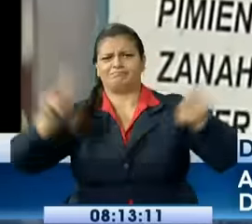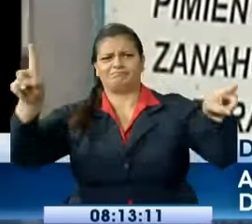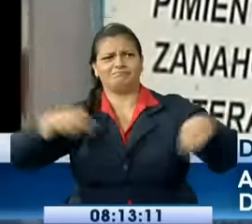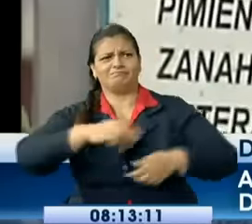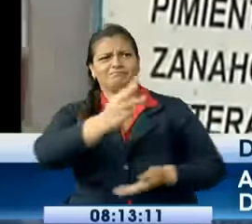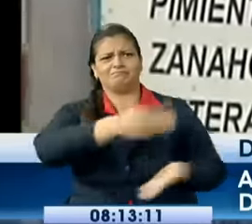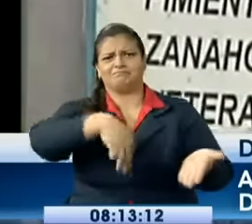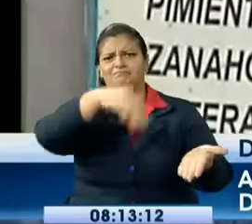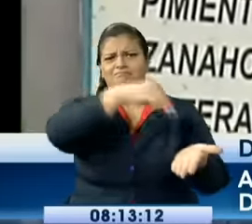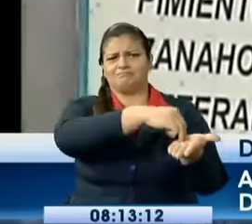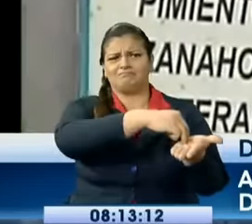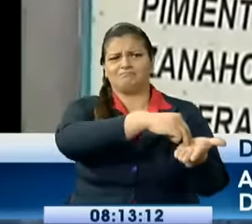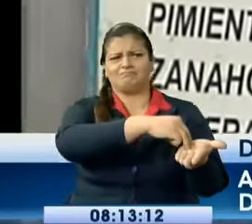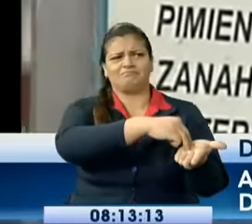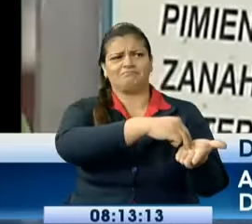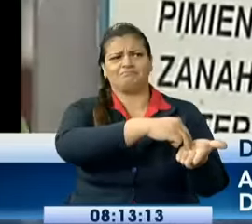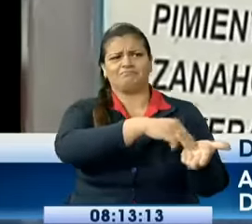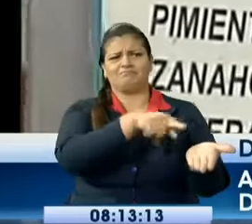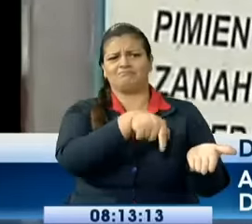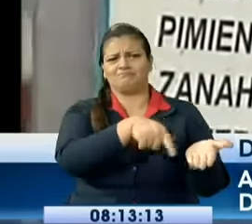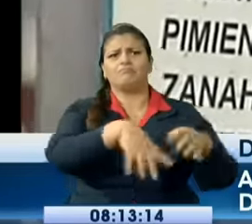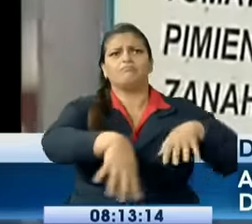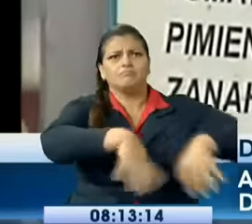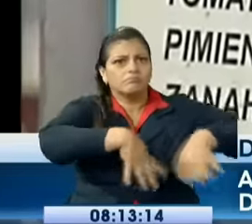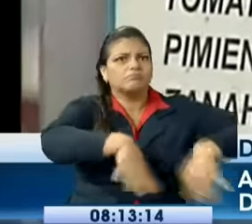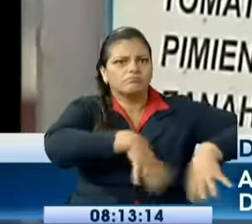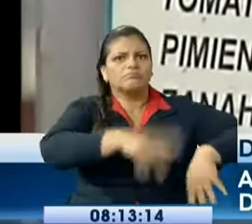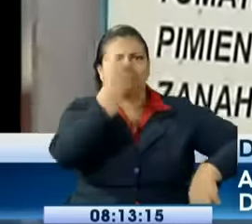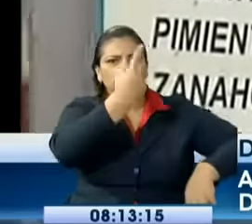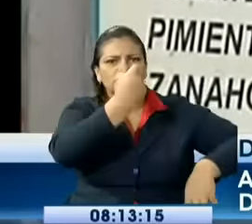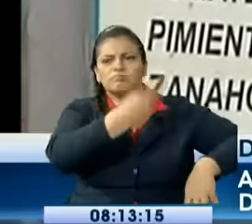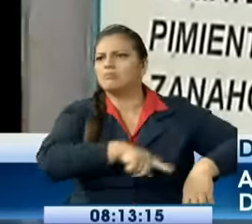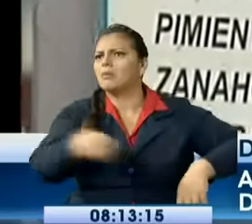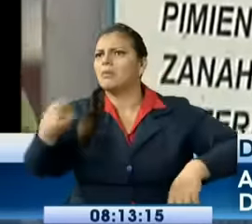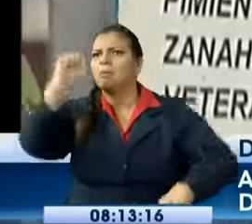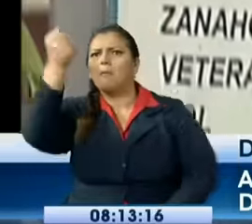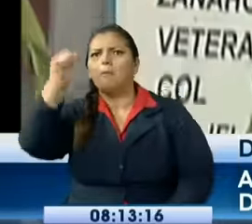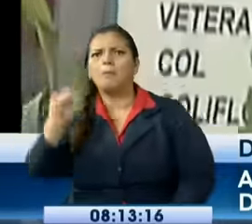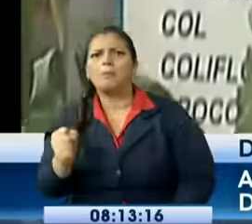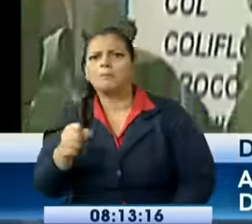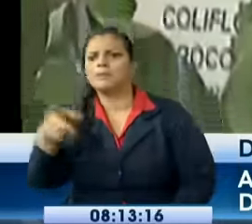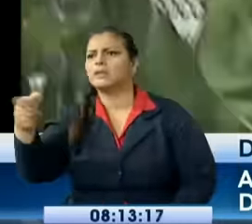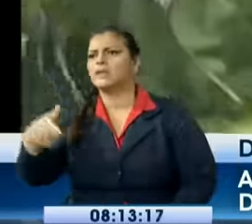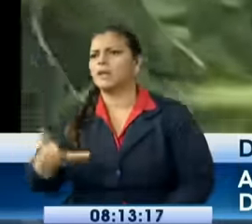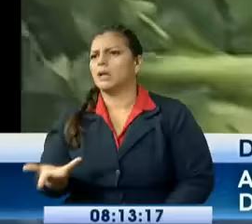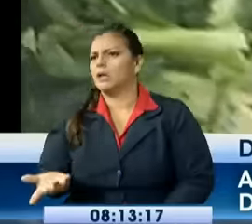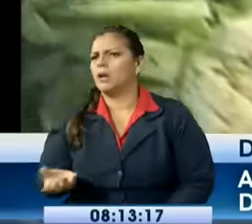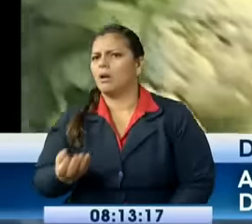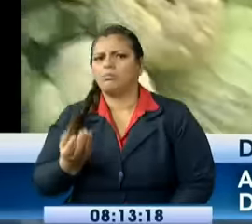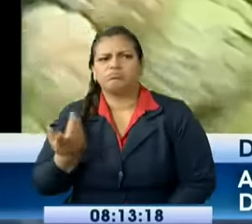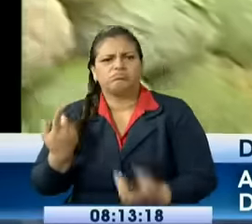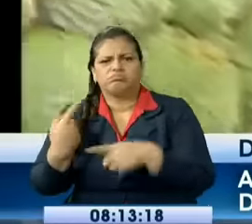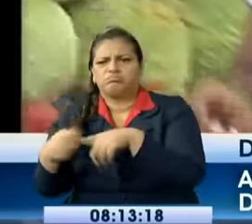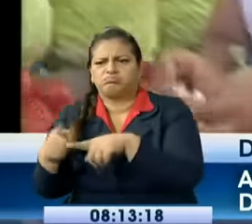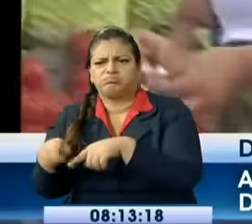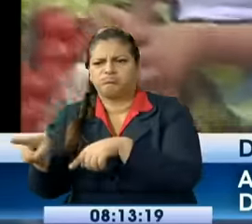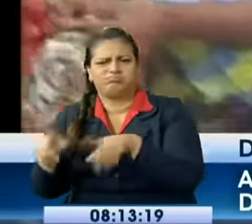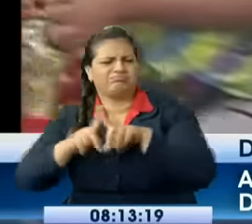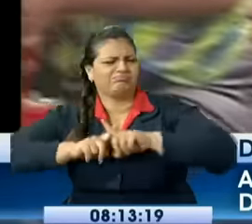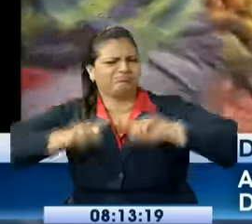ejemplo, que provienen de la sierra principalmente, con las provincias afectadas de Esmeraldas o de Manabí. Pero bueno, esa